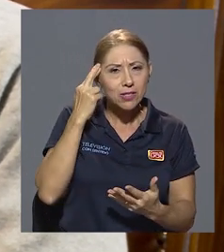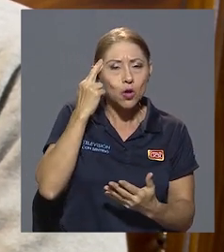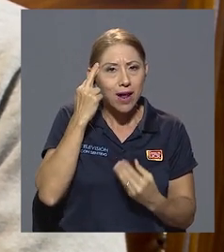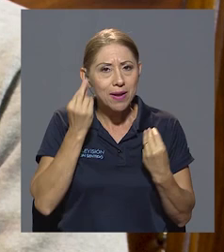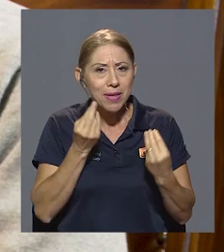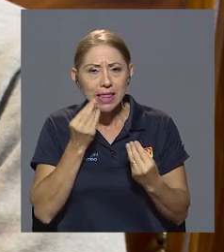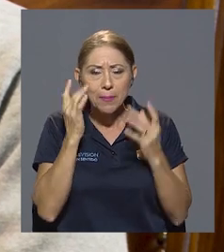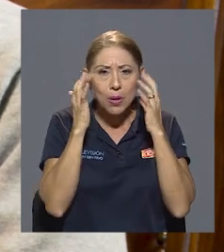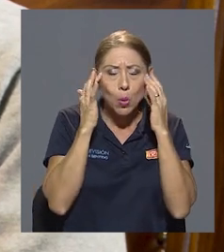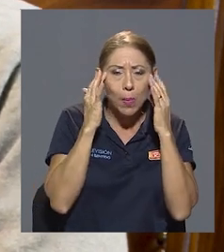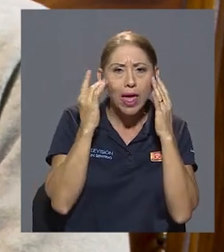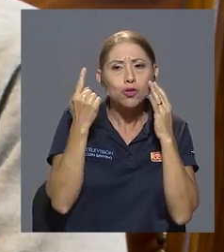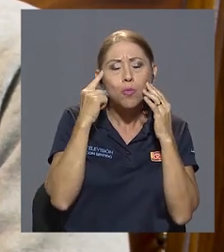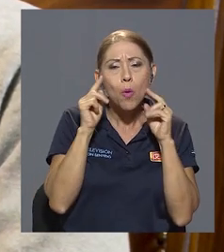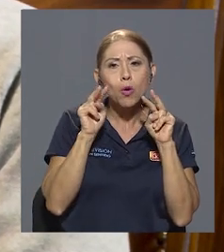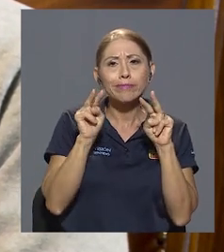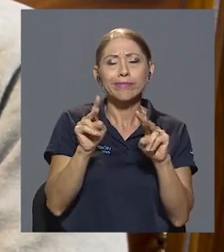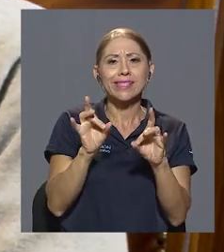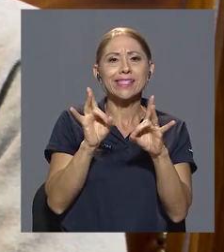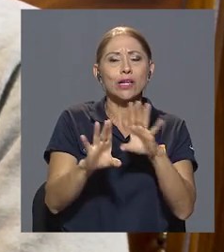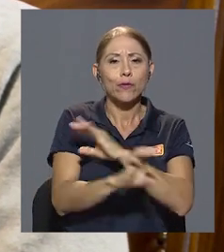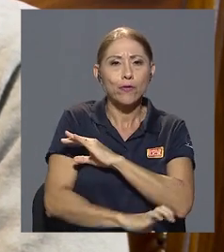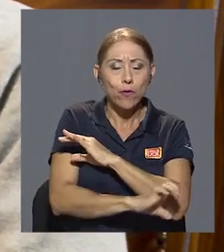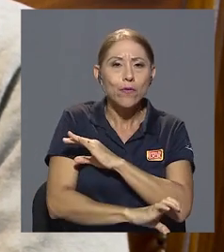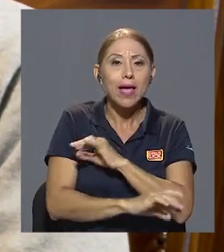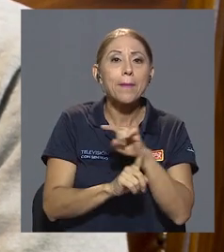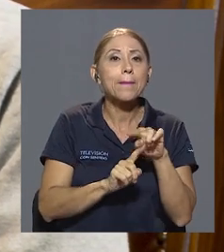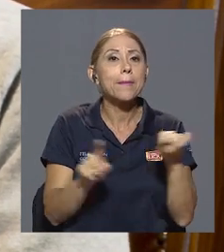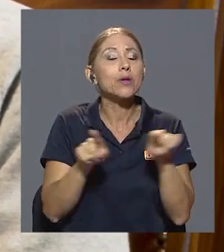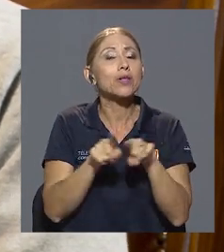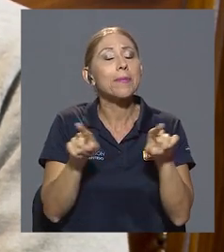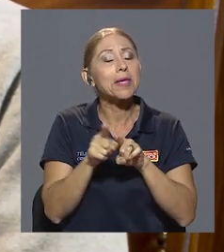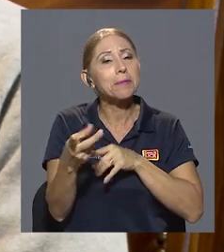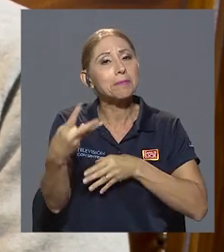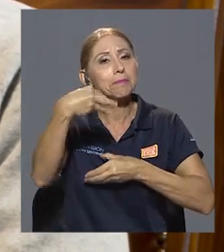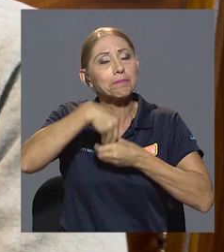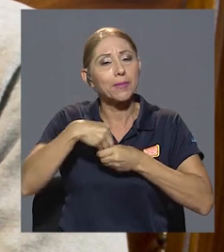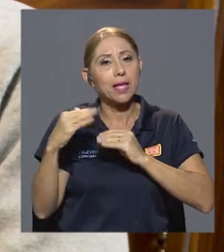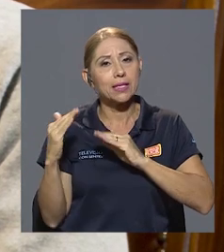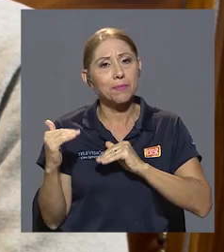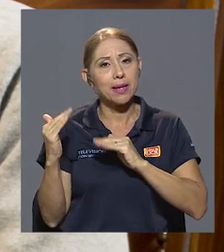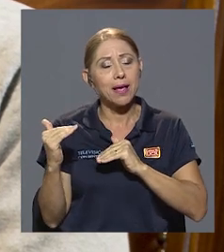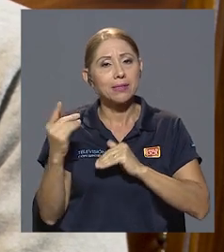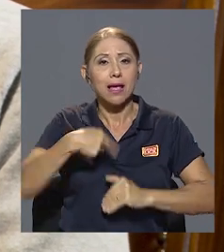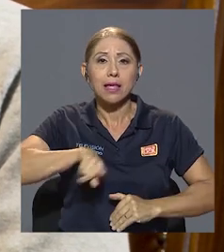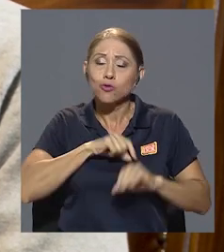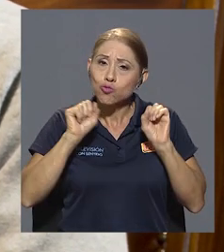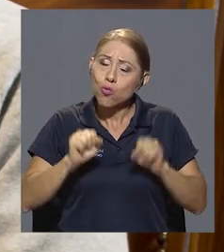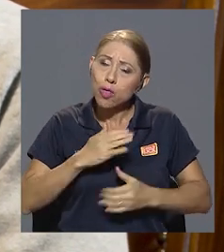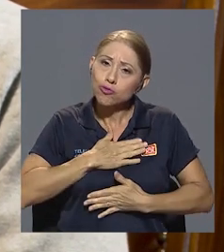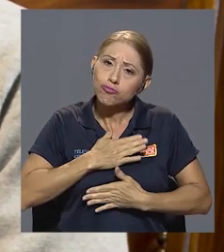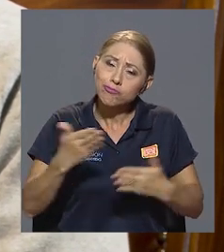por esta xenofobia que también nos habita pero también nos hace tener esperanza de que podemos ser